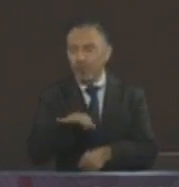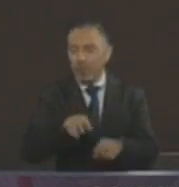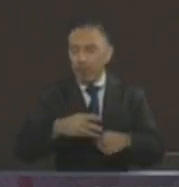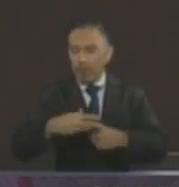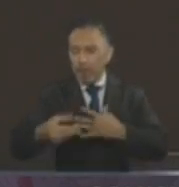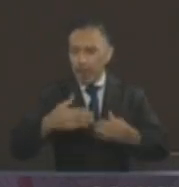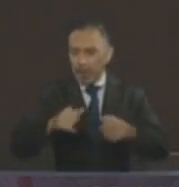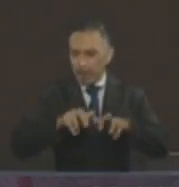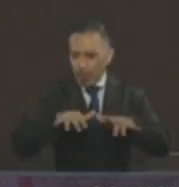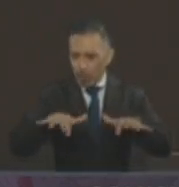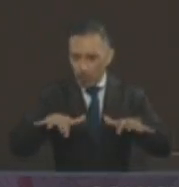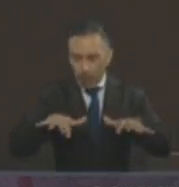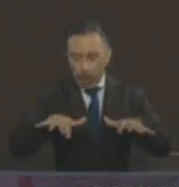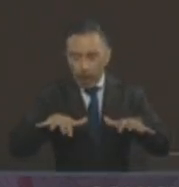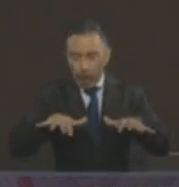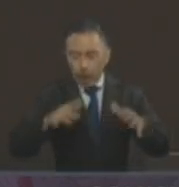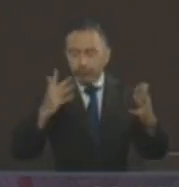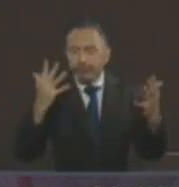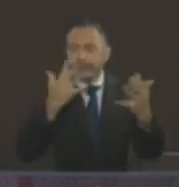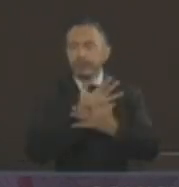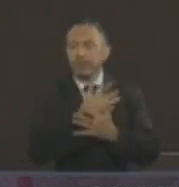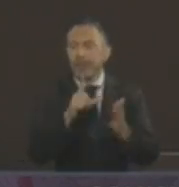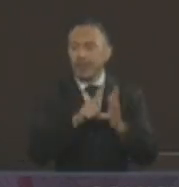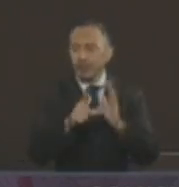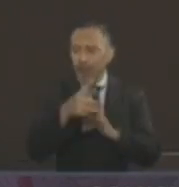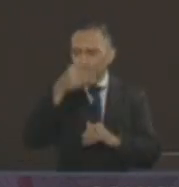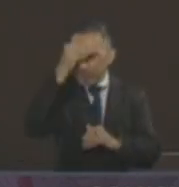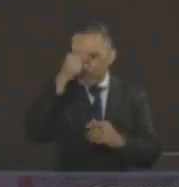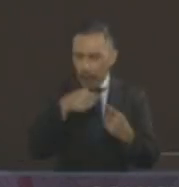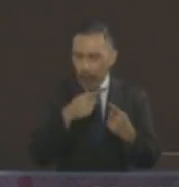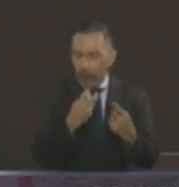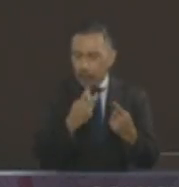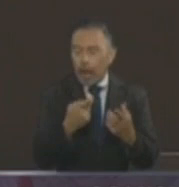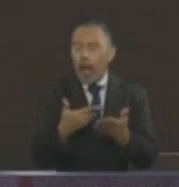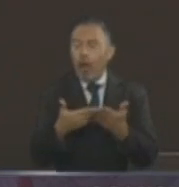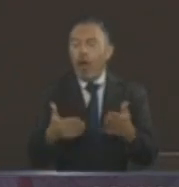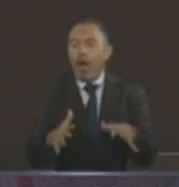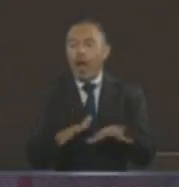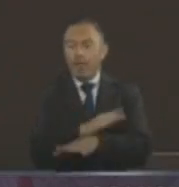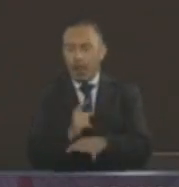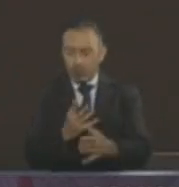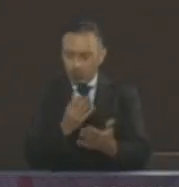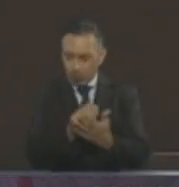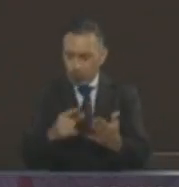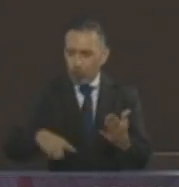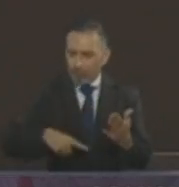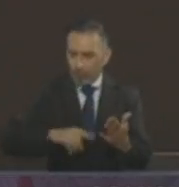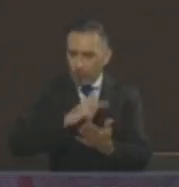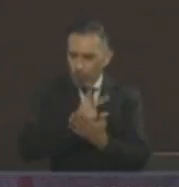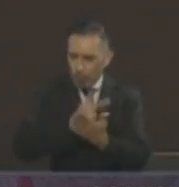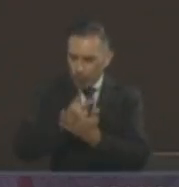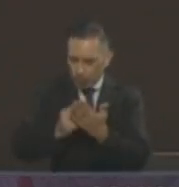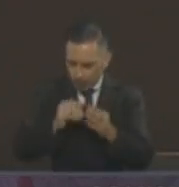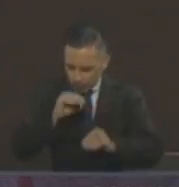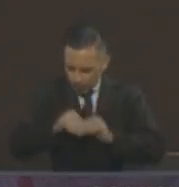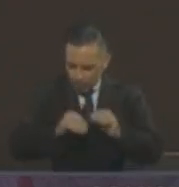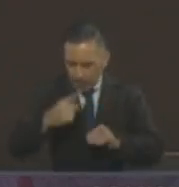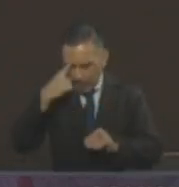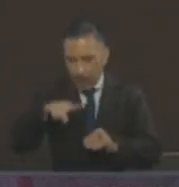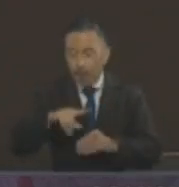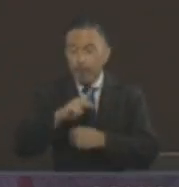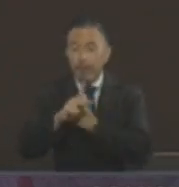comprometieron a intercambiar información y establecer políticas públicas para proteger a sus países contra las crisis